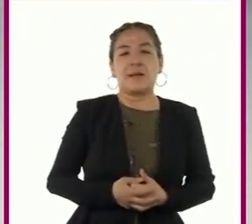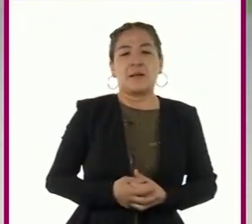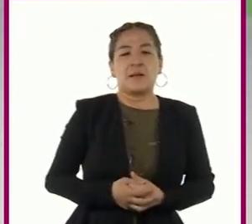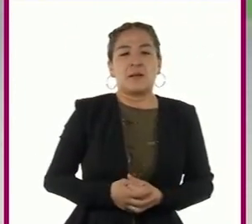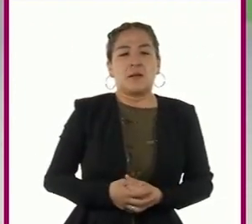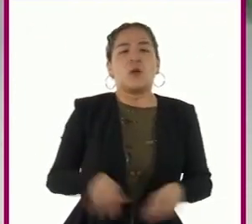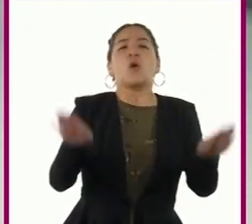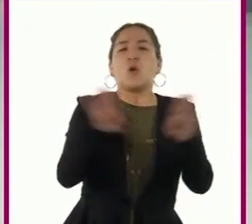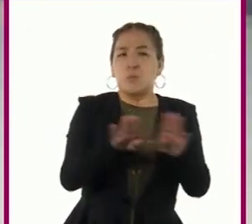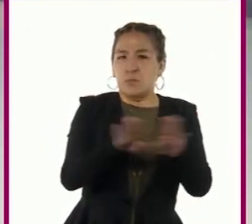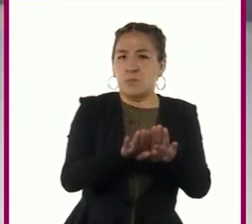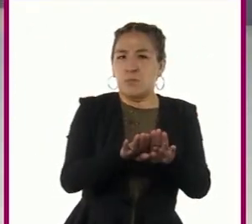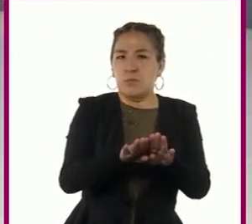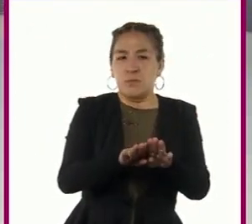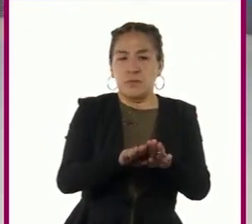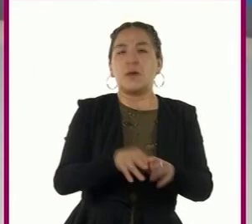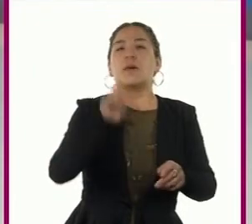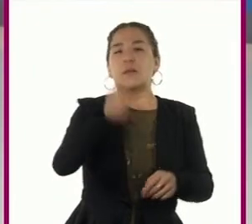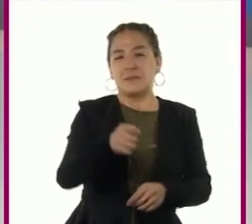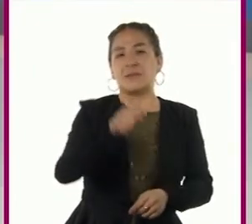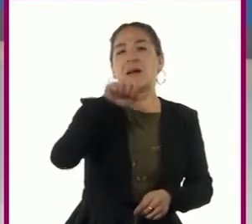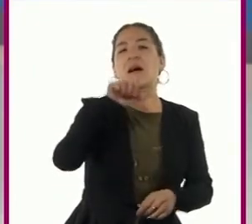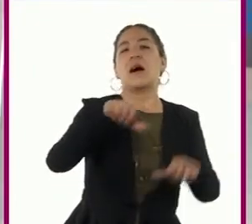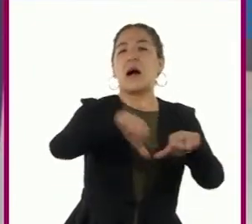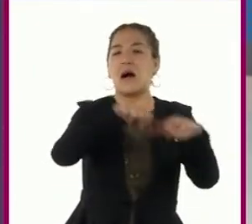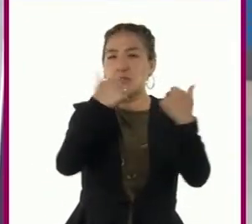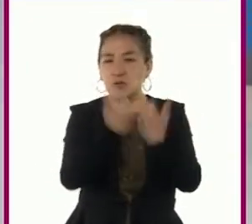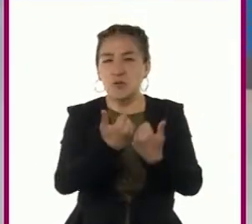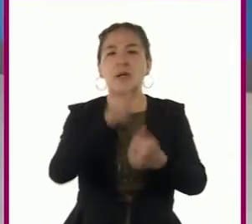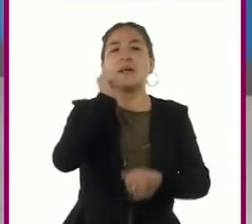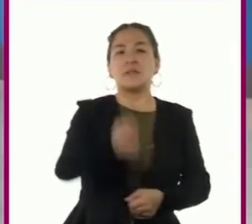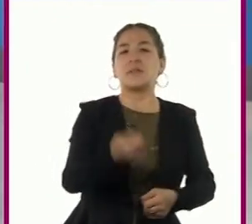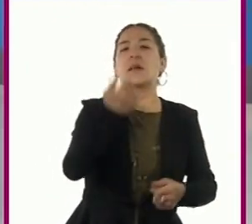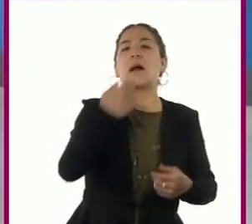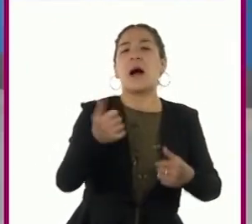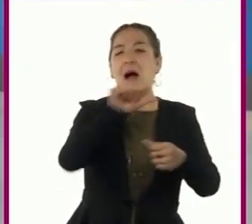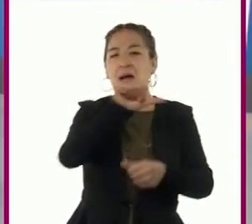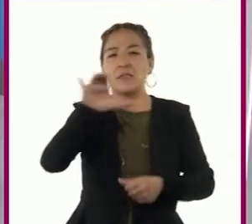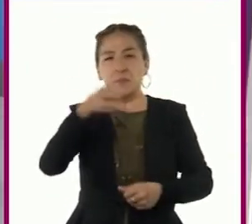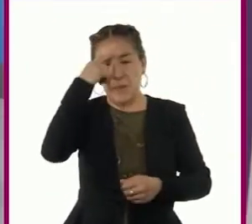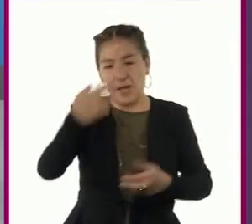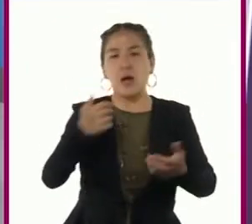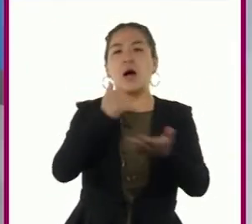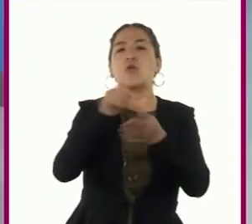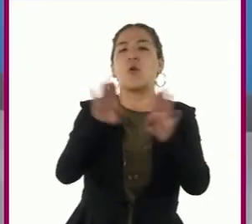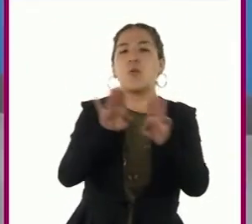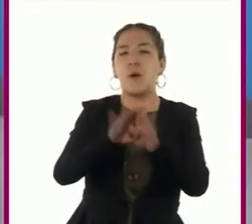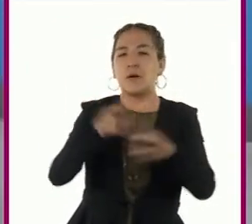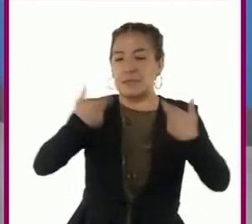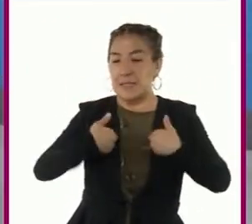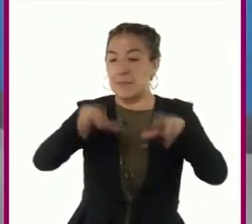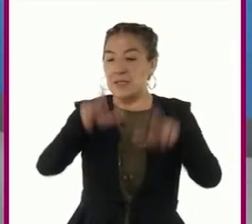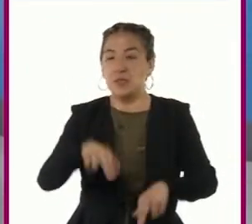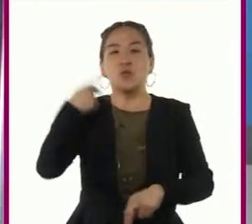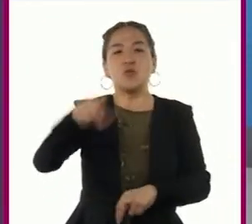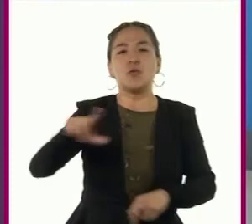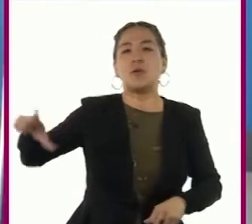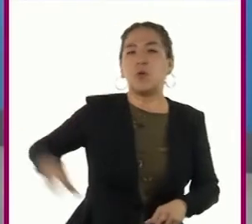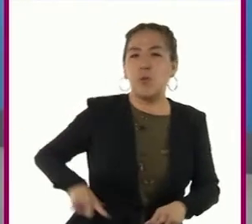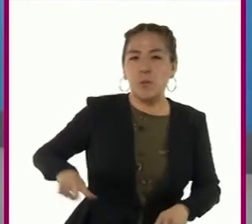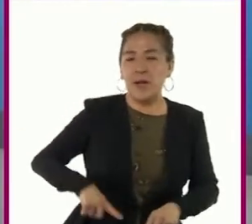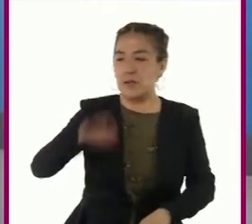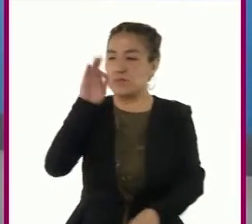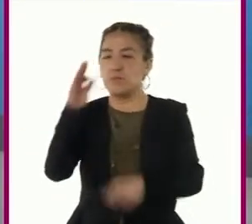Lo hacemos a través de organizaciones que nos pueden representar en la toma de decisiones gubernamentales, con las